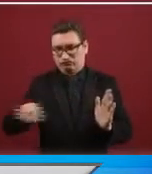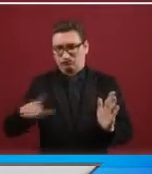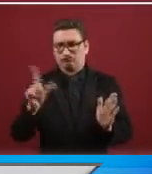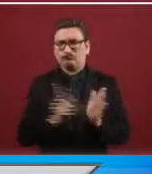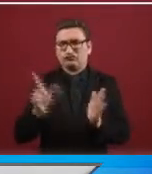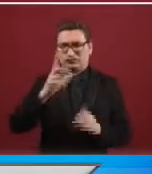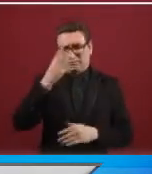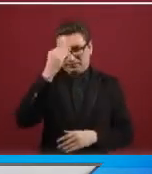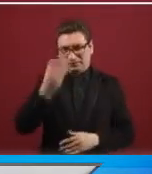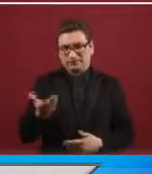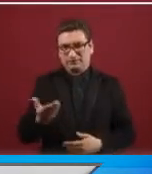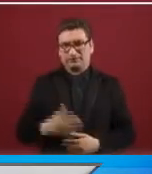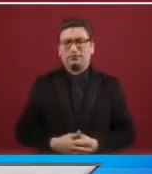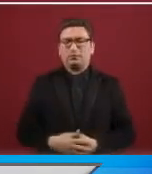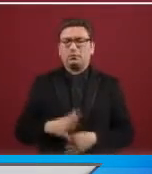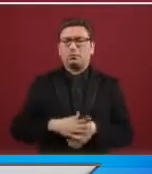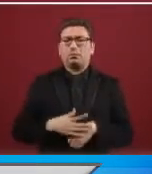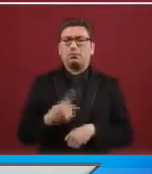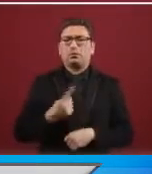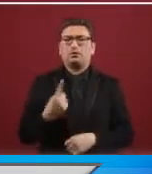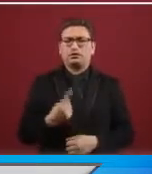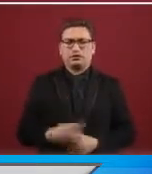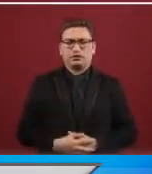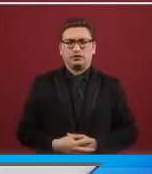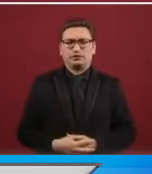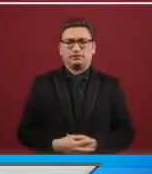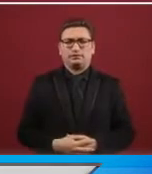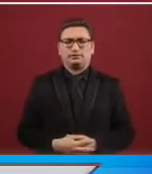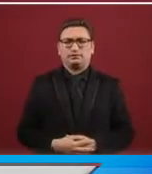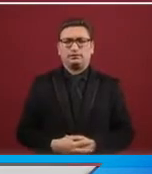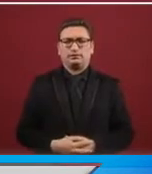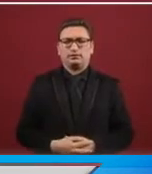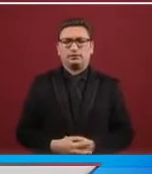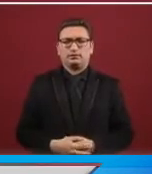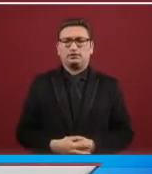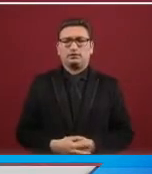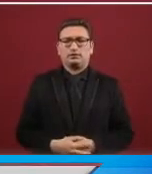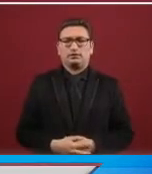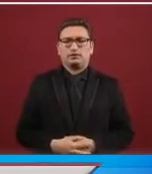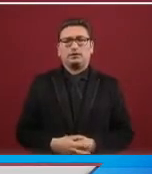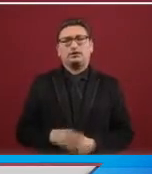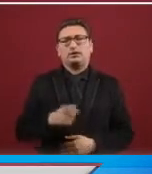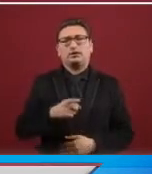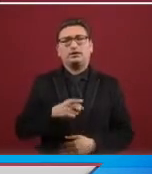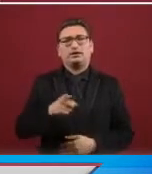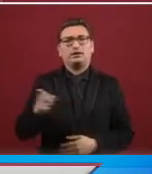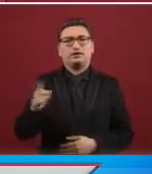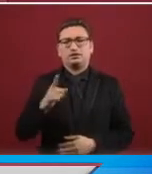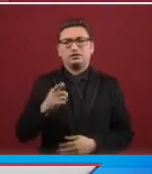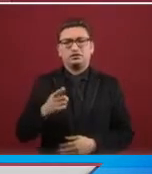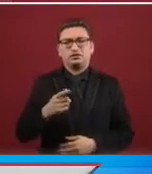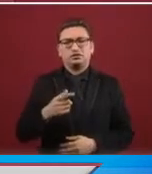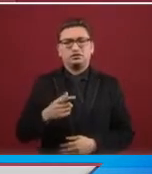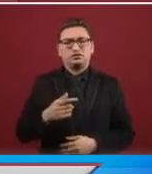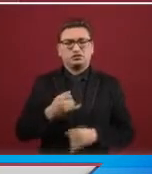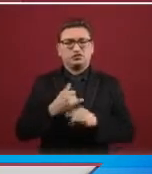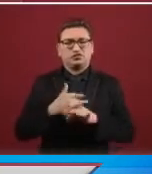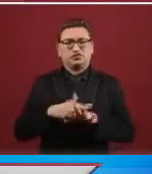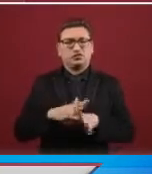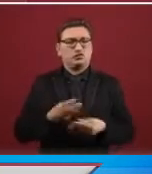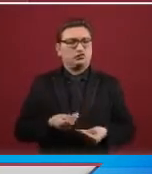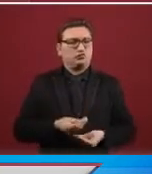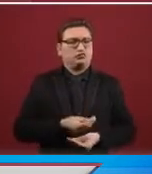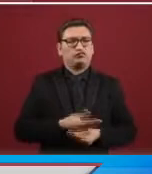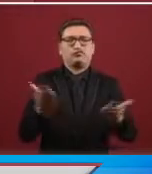económico. Ayer se dio a conocer información oficial con un panorama completamente diferente. Por ejemplo, el peso es la moneda que más se ha fortalecido en el mundo